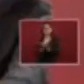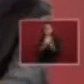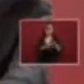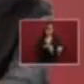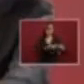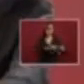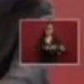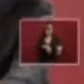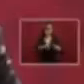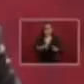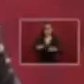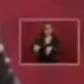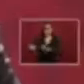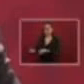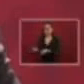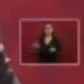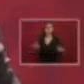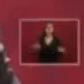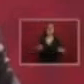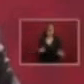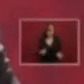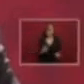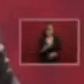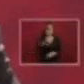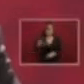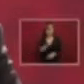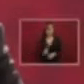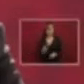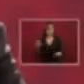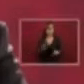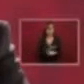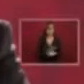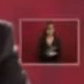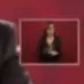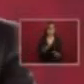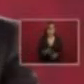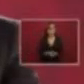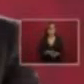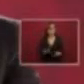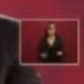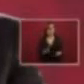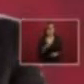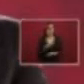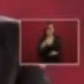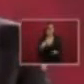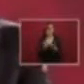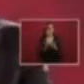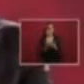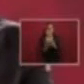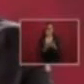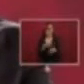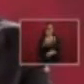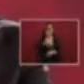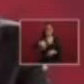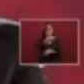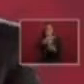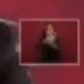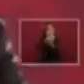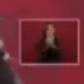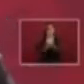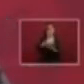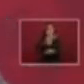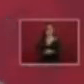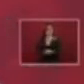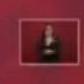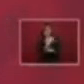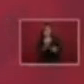haga el gobierno, deberíamos de ver estos índices como un espejo propio de sociedad. La percepción general es que está haciendo un trabajo correcto y que hay menos